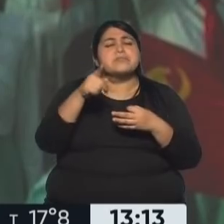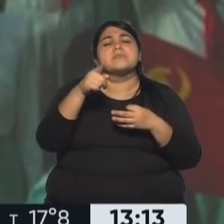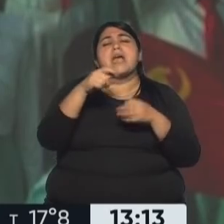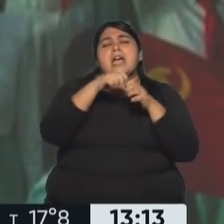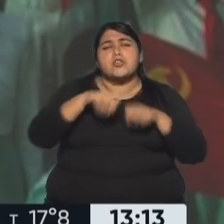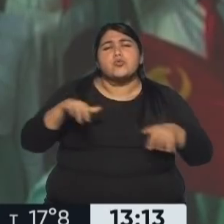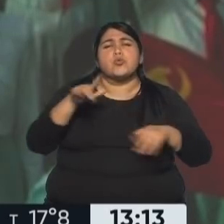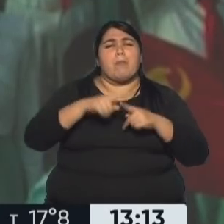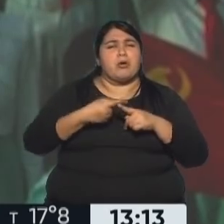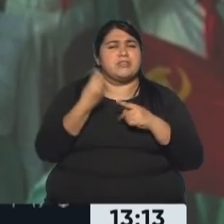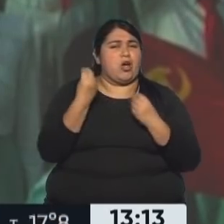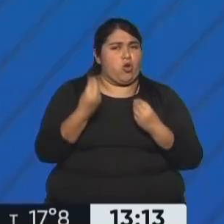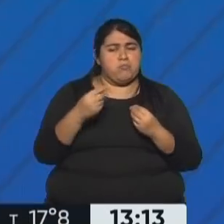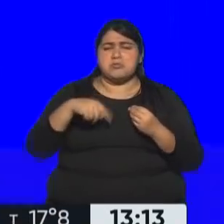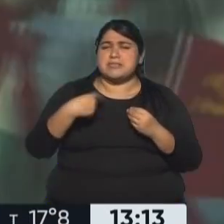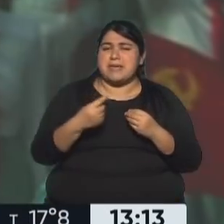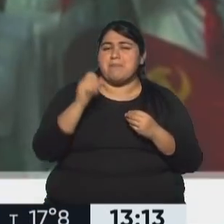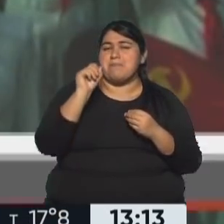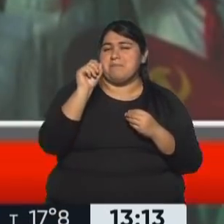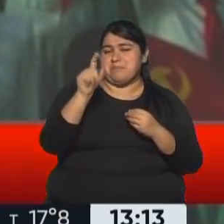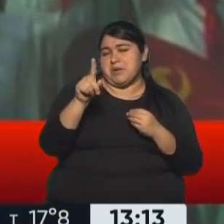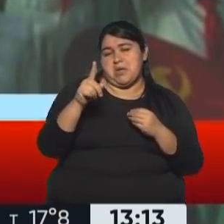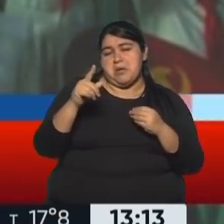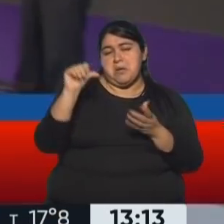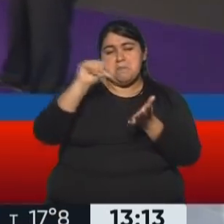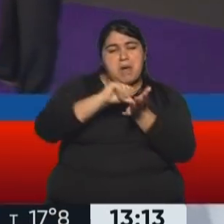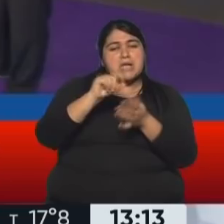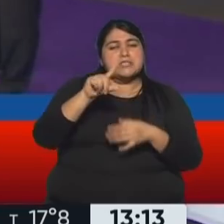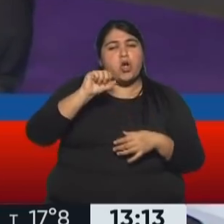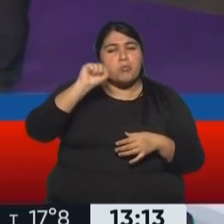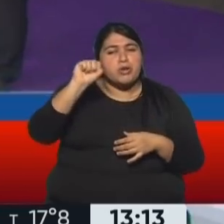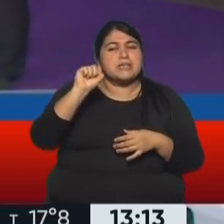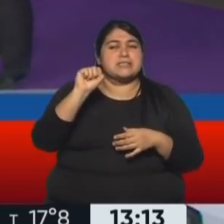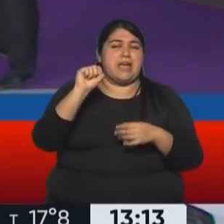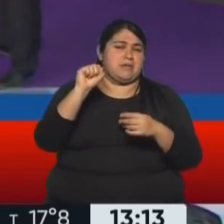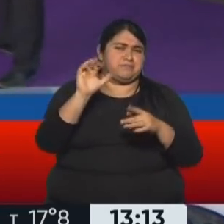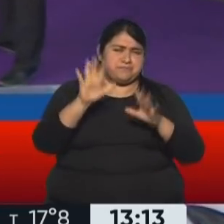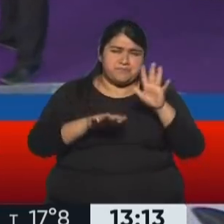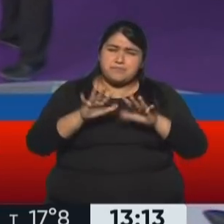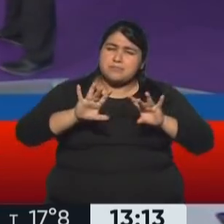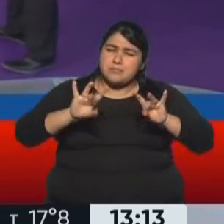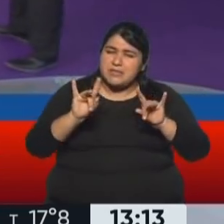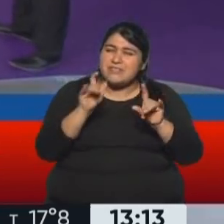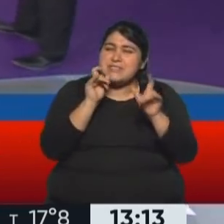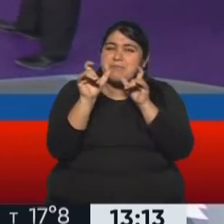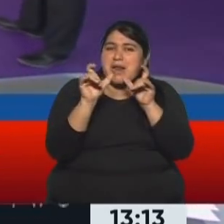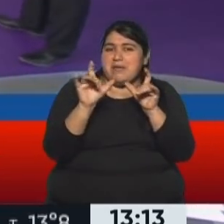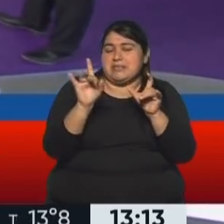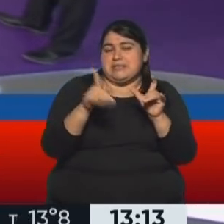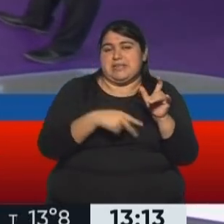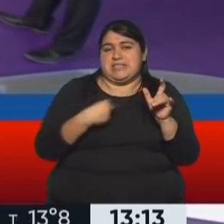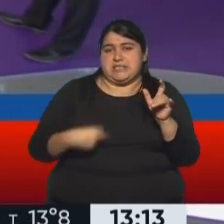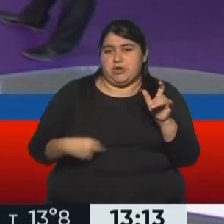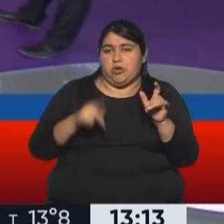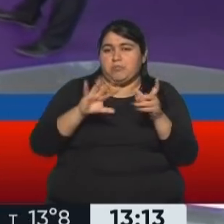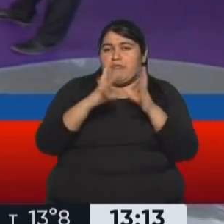que, como en todo país comunista o de inspiración socialista, es difícil a veces encontrar las palabras para hablar de China, se